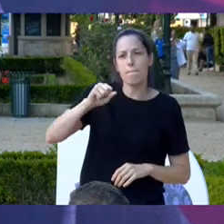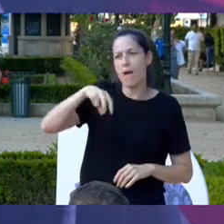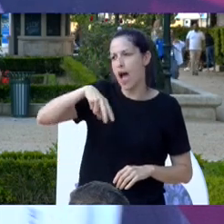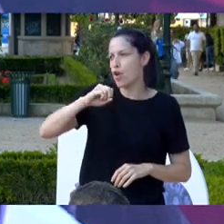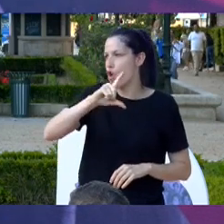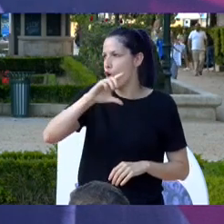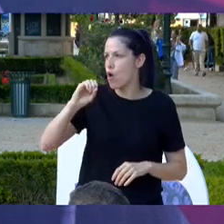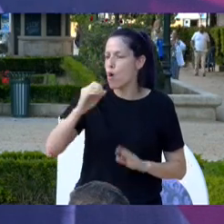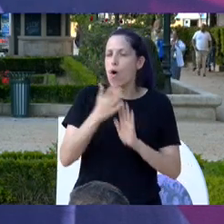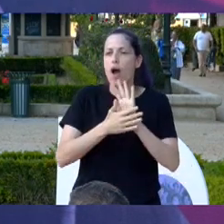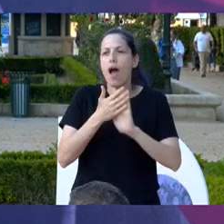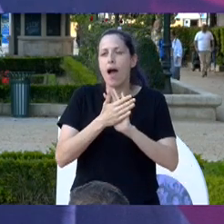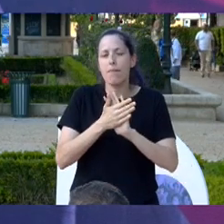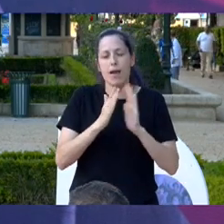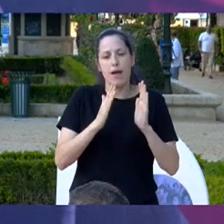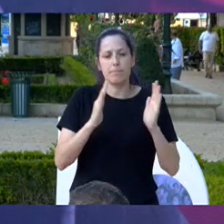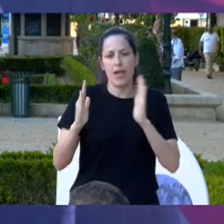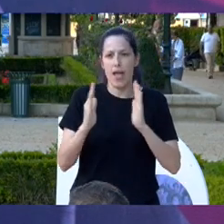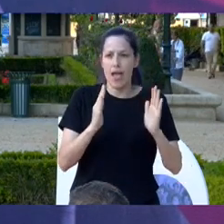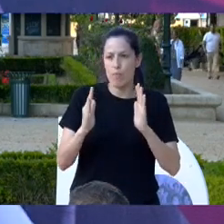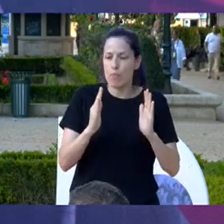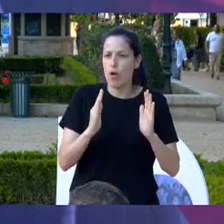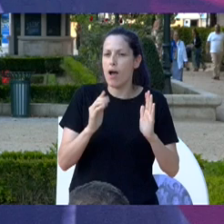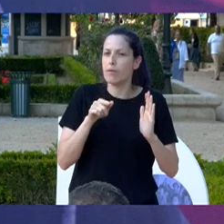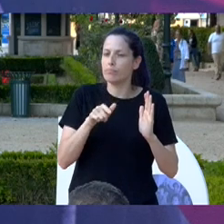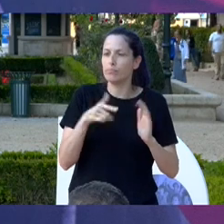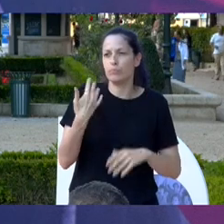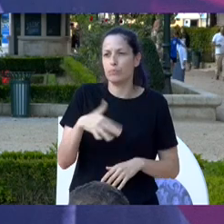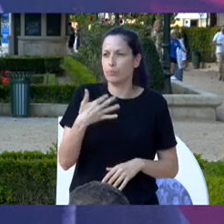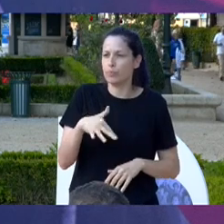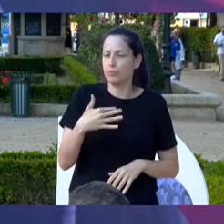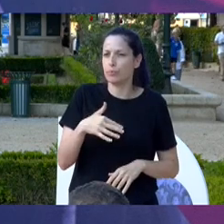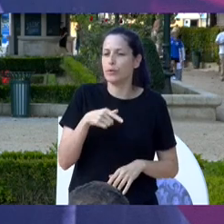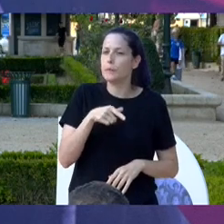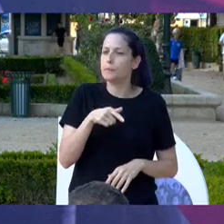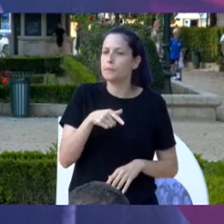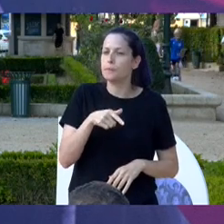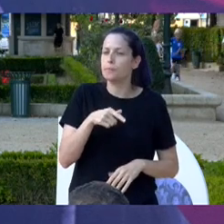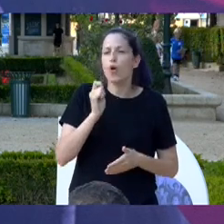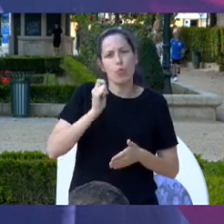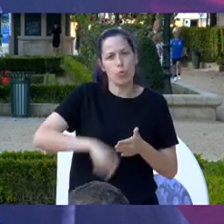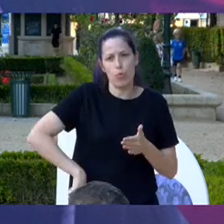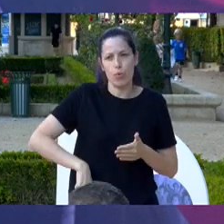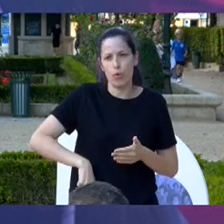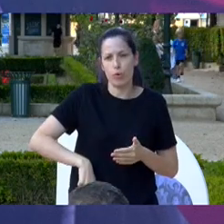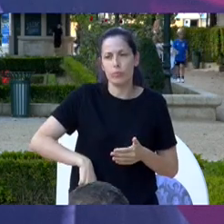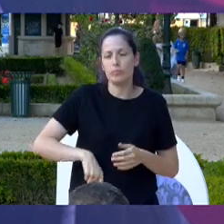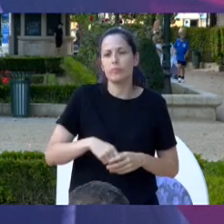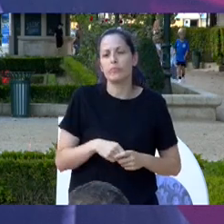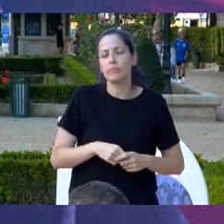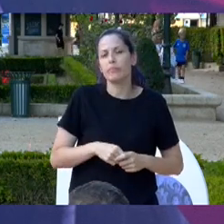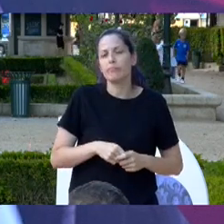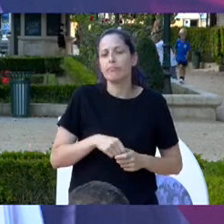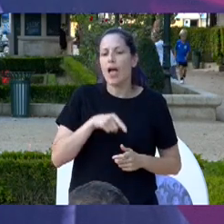da restauración, dese turnismo, e durante un dos mandatos de Cánovas, pois decide legislar en contra da liberdade